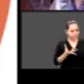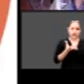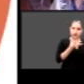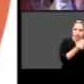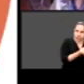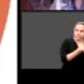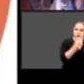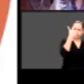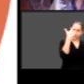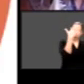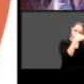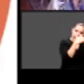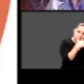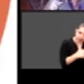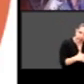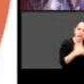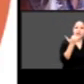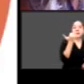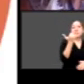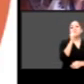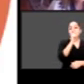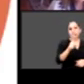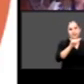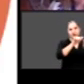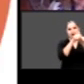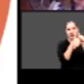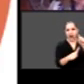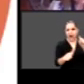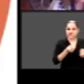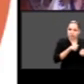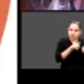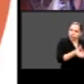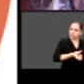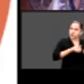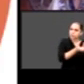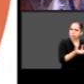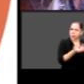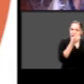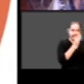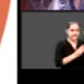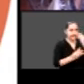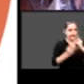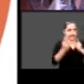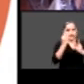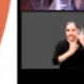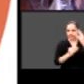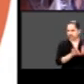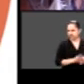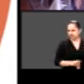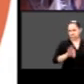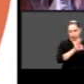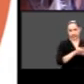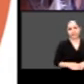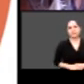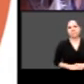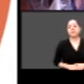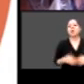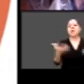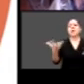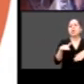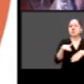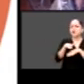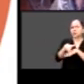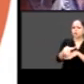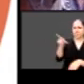artística todo lo que sabemos del aprendizaje lo aprendimos esto y se desarrolló digamos